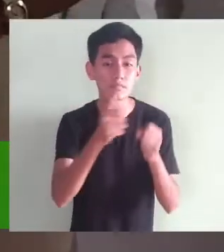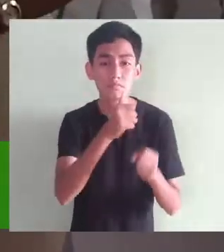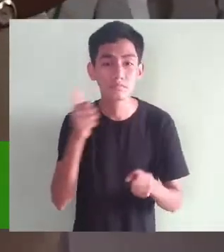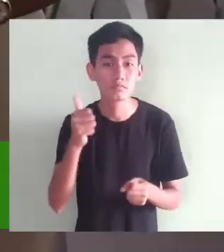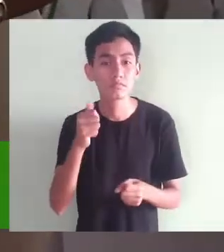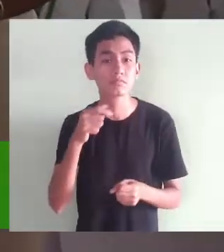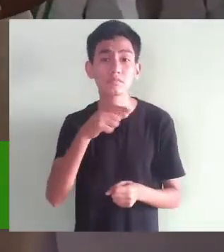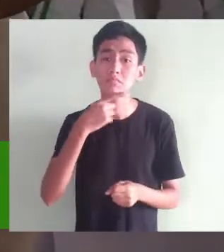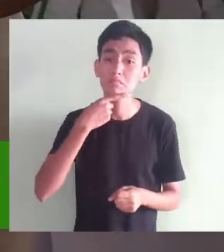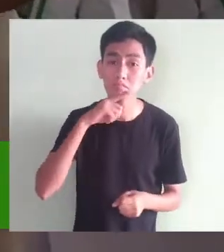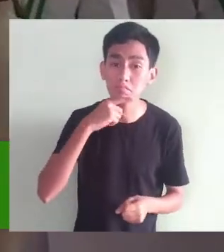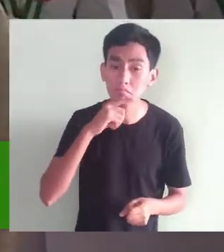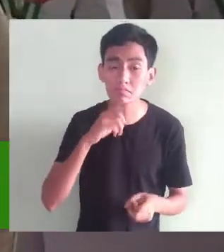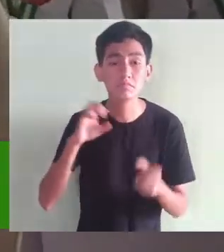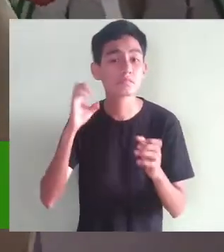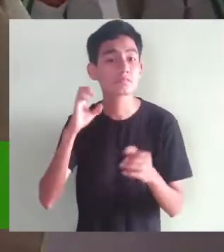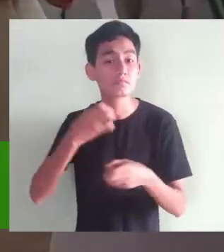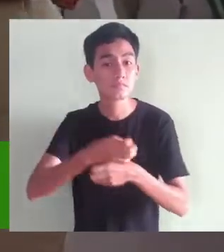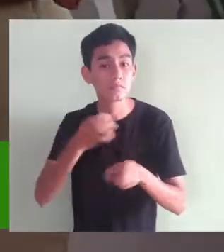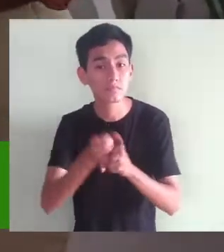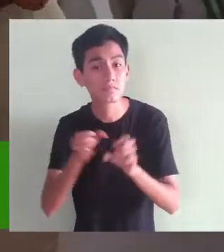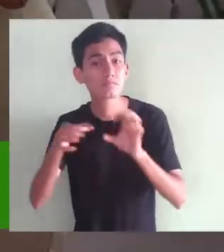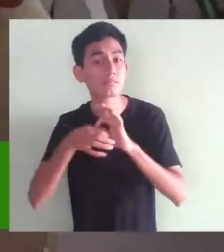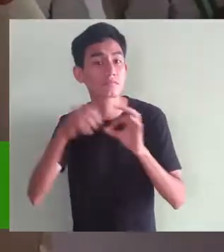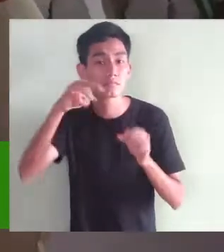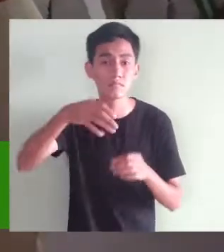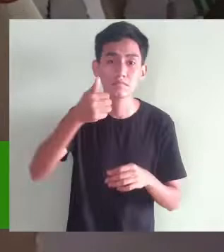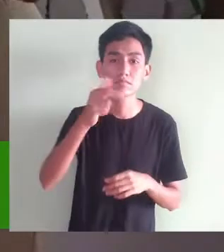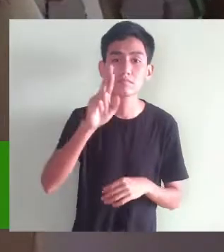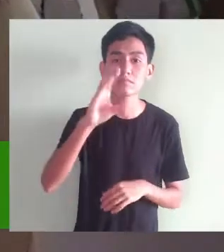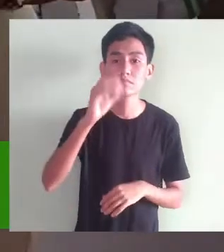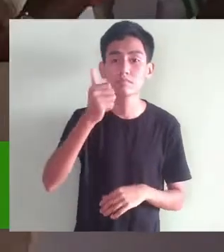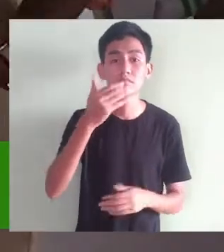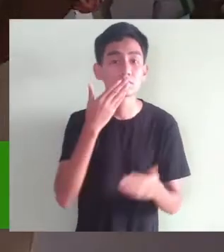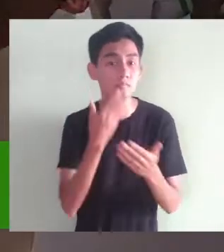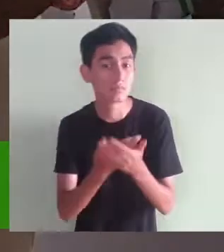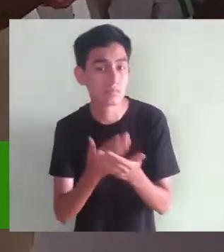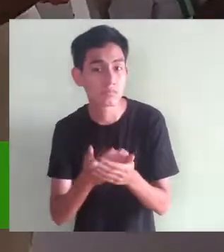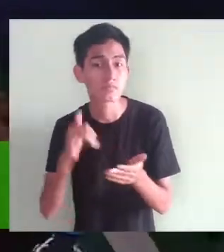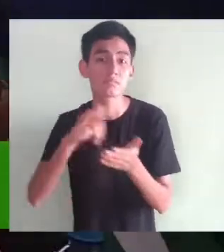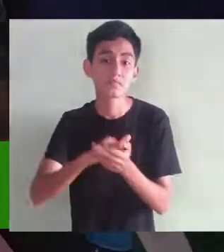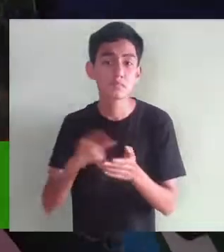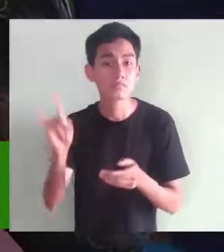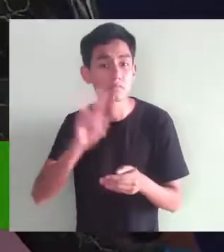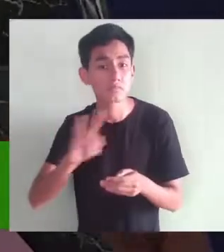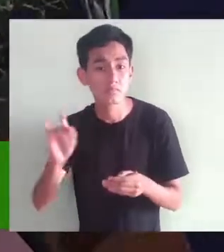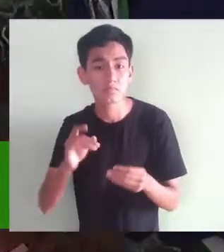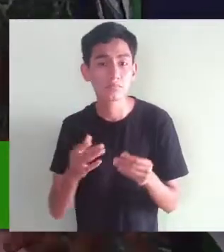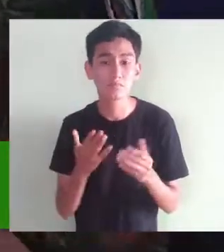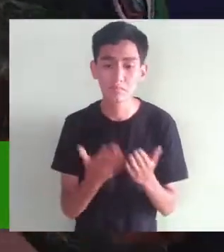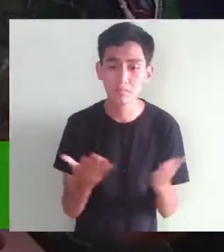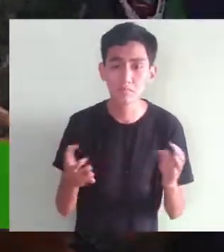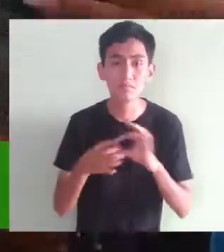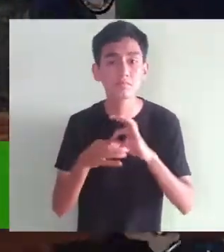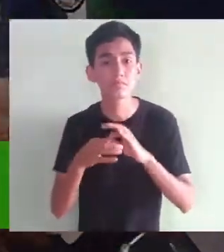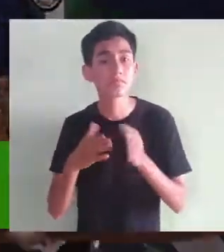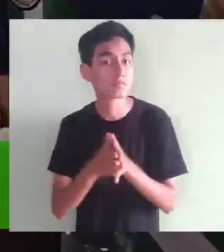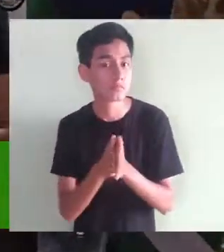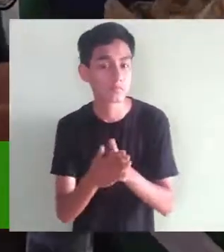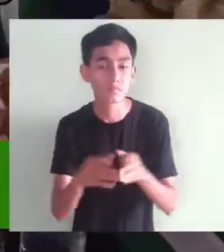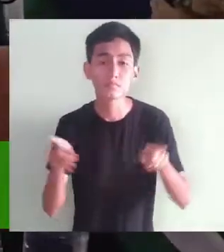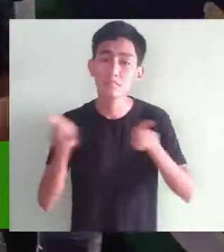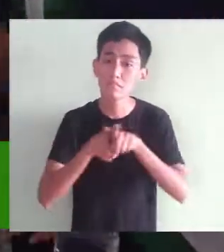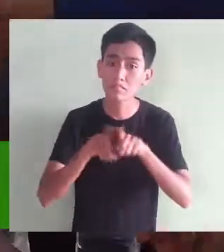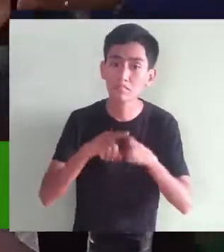marca Pruébalo, impulsadora de productos naturales como materia prima de la región. También a Georgina Rojas de